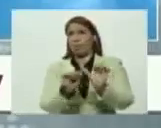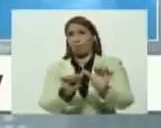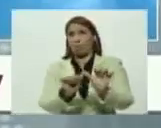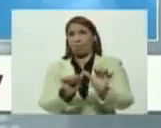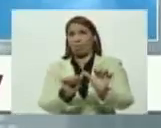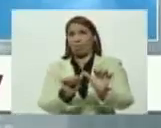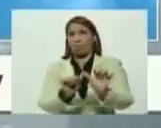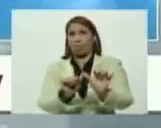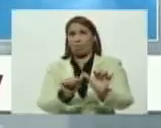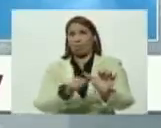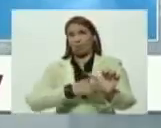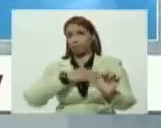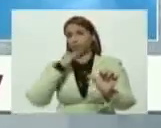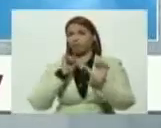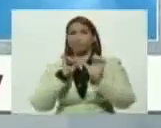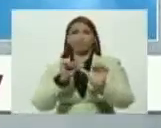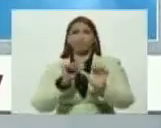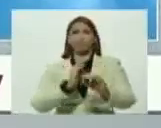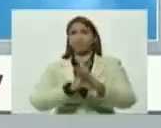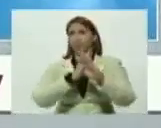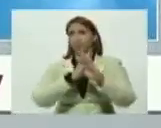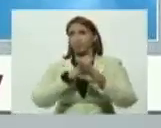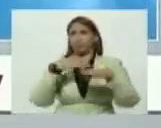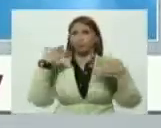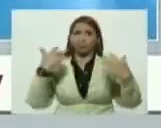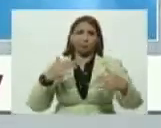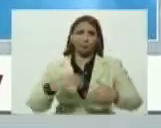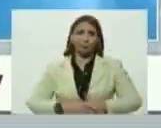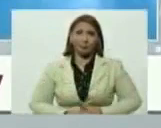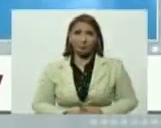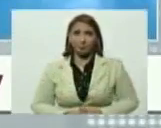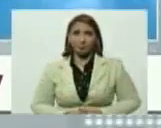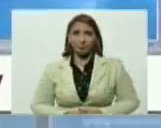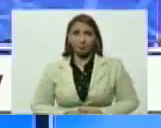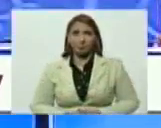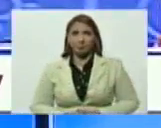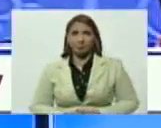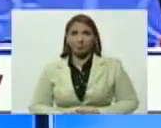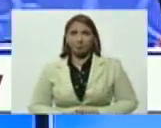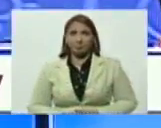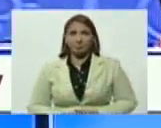Tan full quedados, pero demasiado quedados.